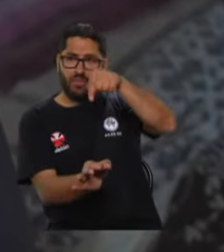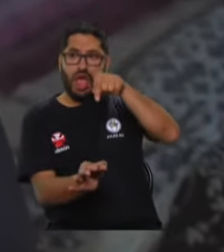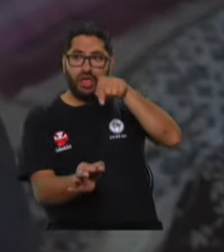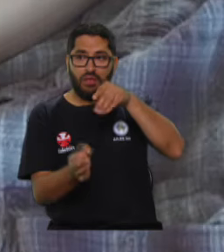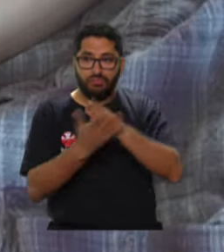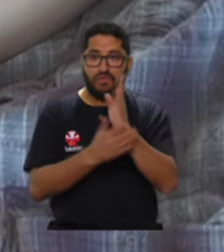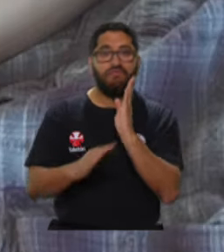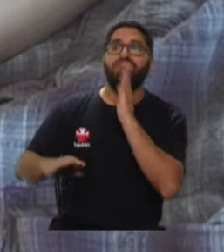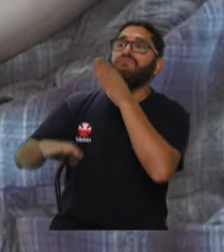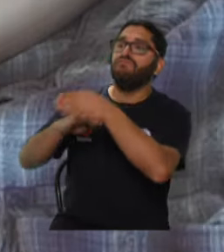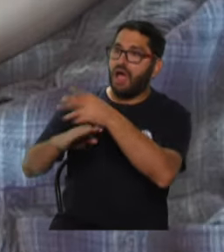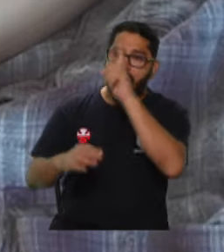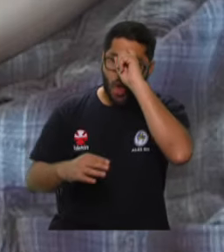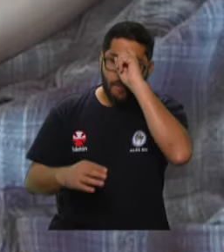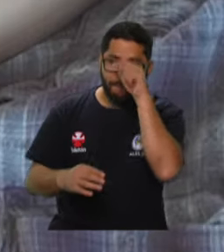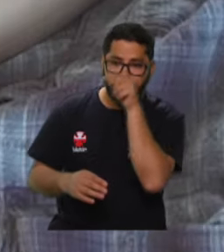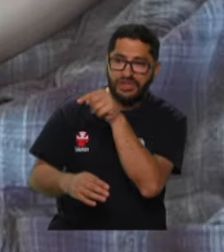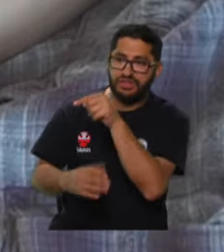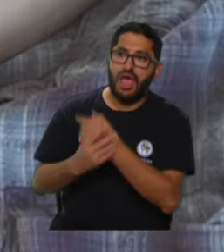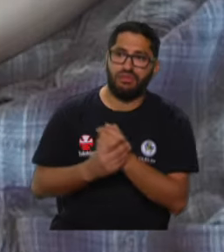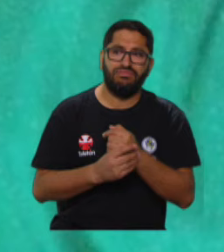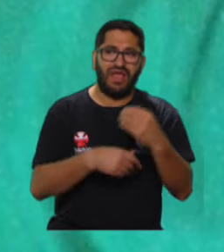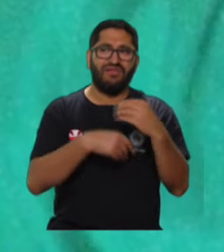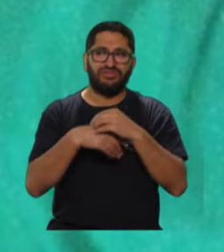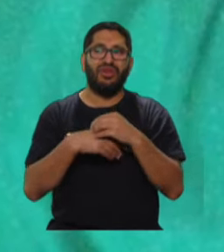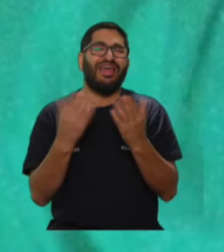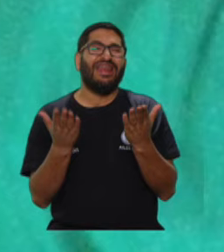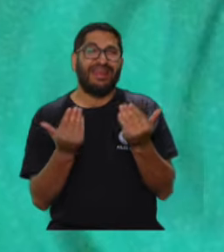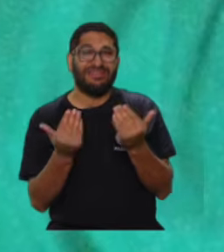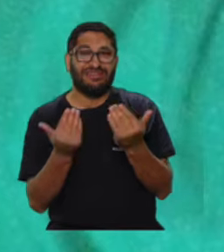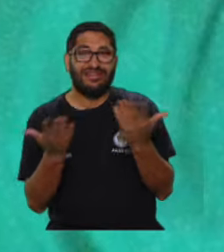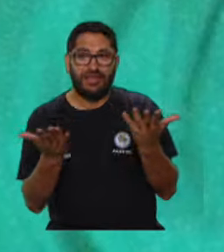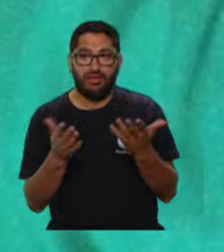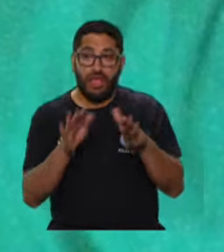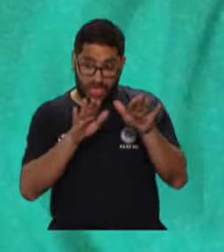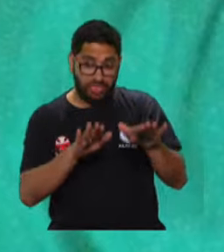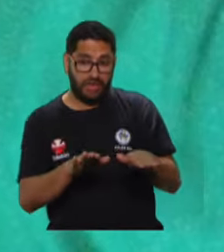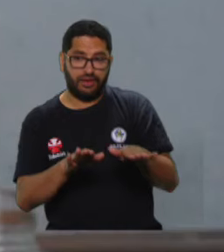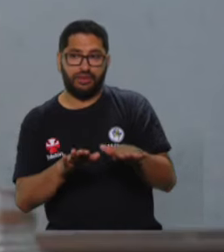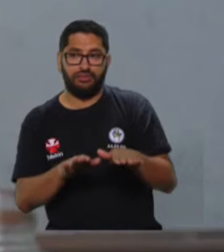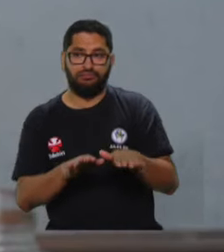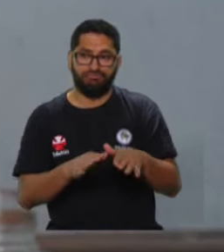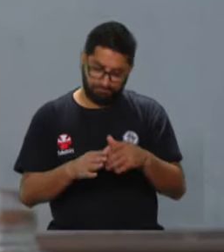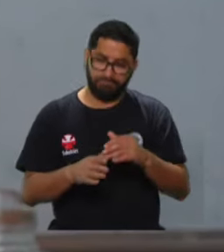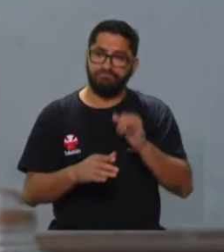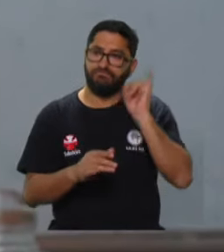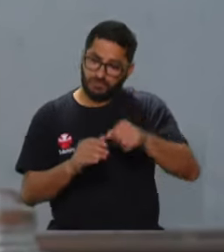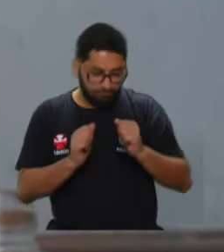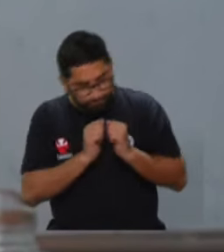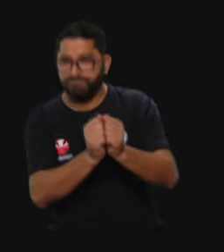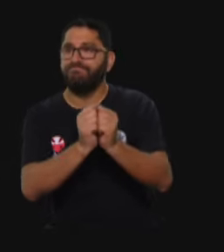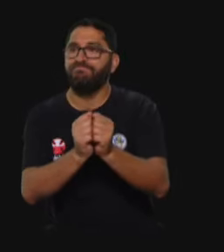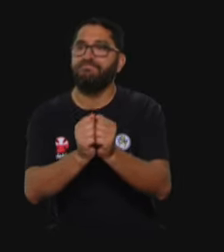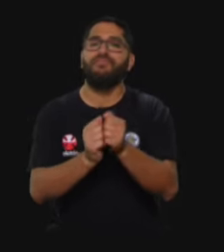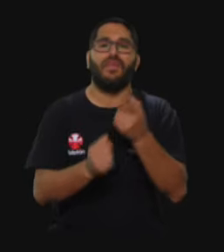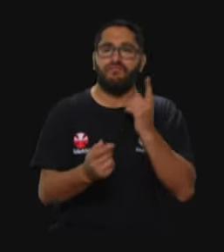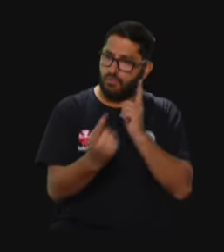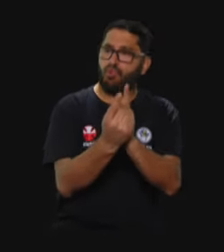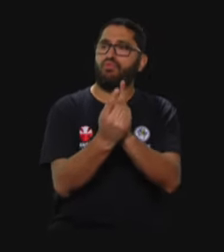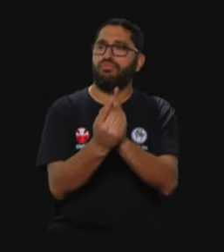dijeron, necesitamos que una de las dos se quede. Ella podría haber dicho, yo me voy al hospital con el Joaco, porque el Joaco es mi hijo. Y me miró a mí y me dijo, Fran,